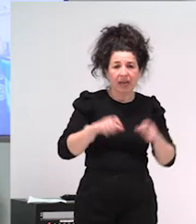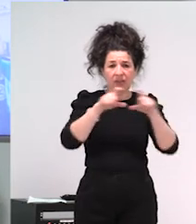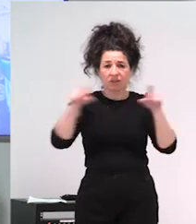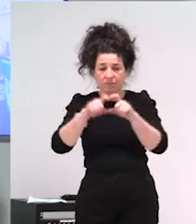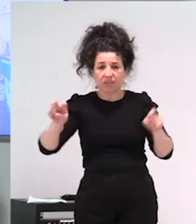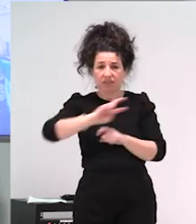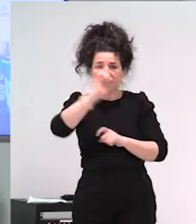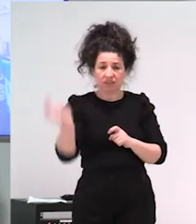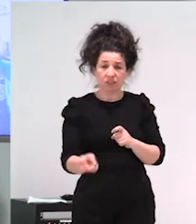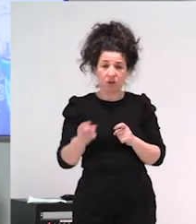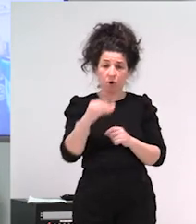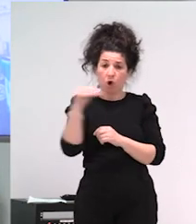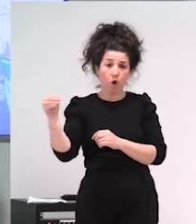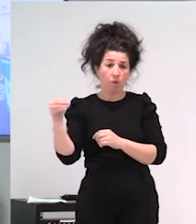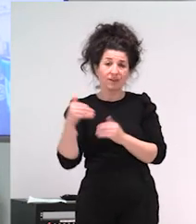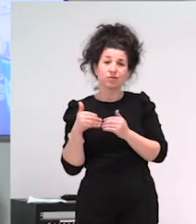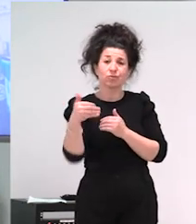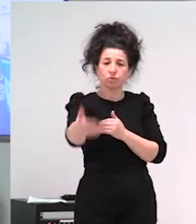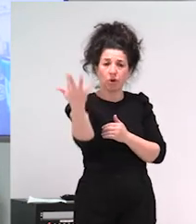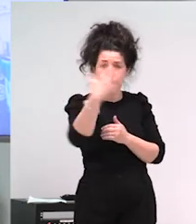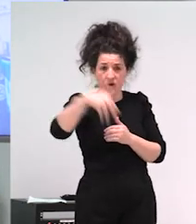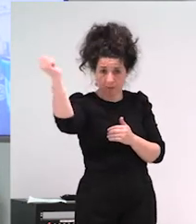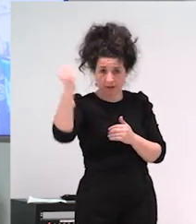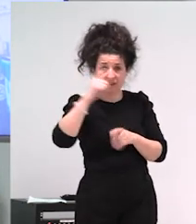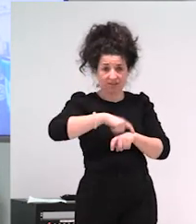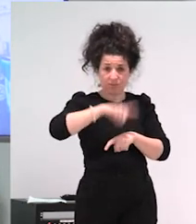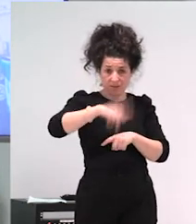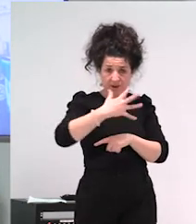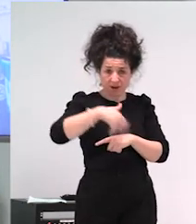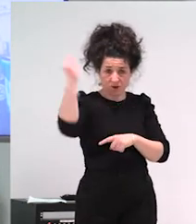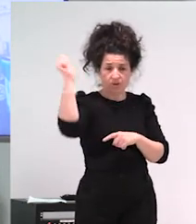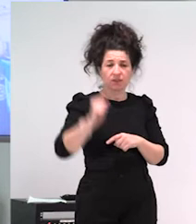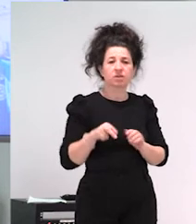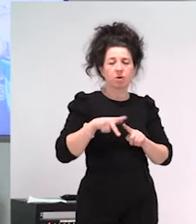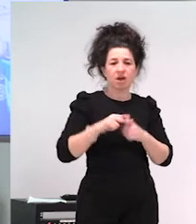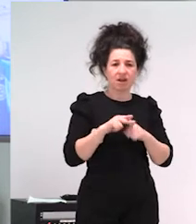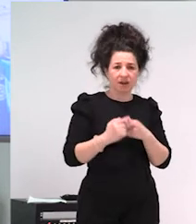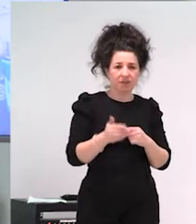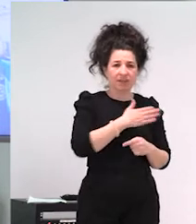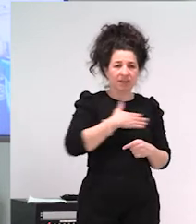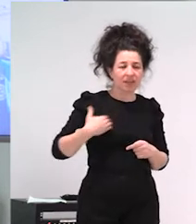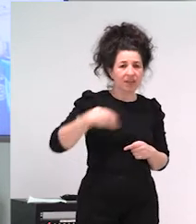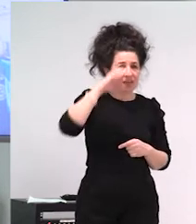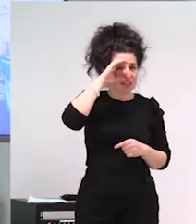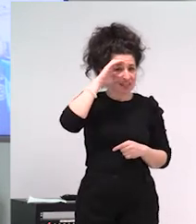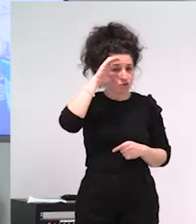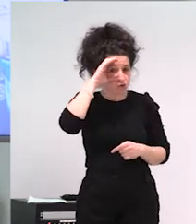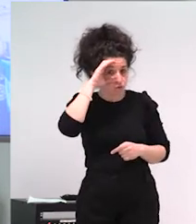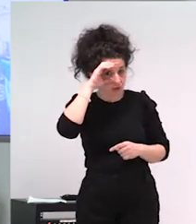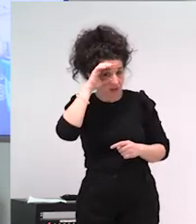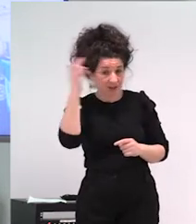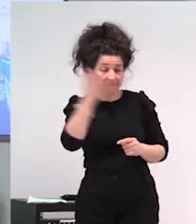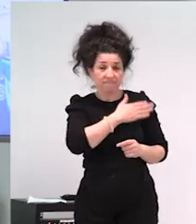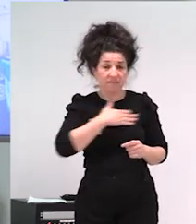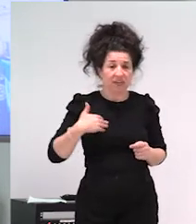tiempo y la vida de las jóvenes. Una herramienta que pretende hacerse escuchar, denunciar que no hay, que hay